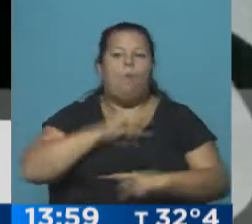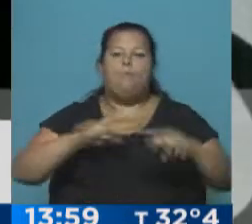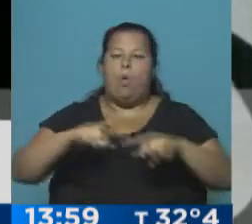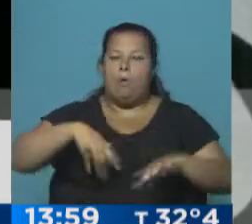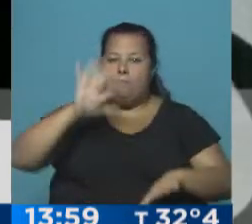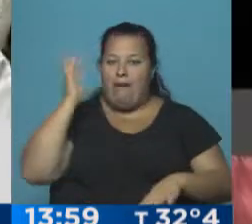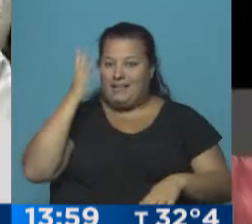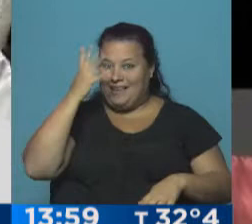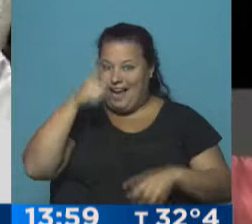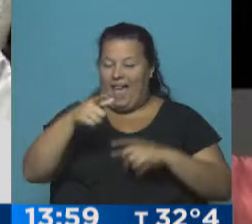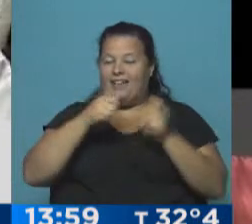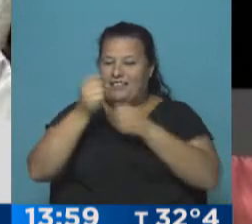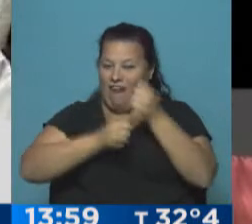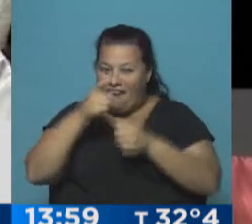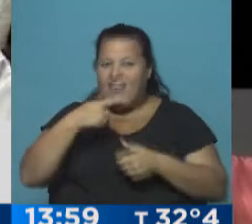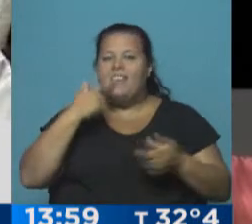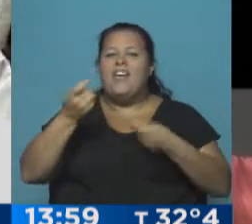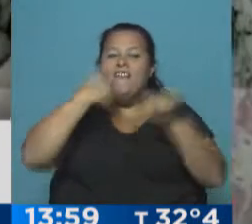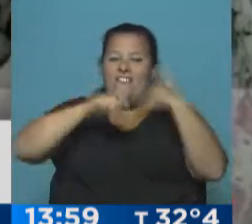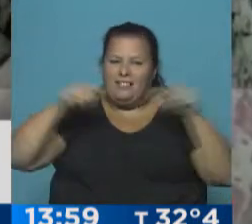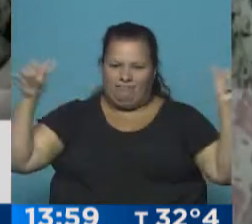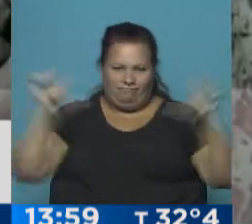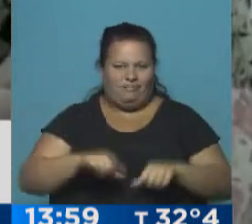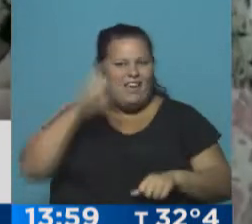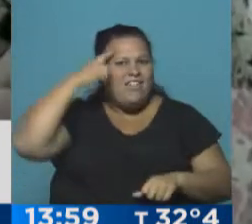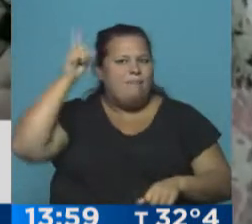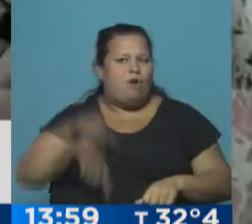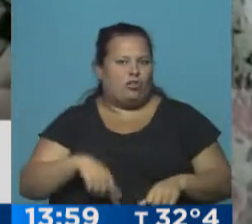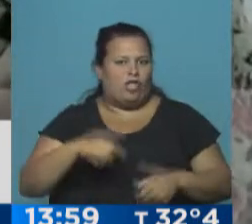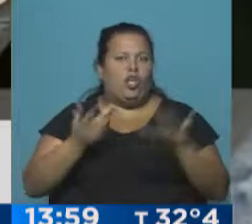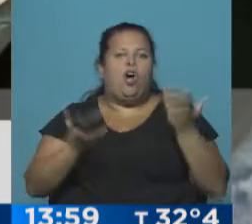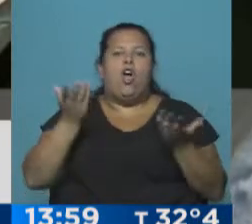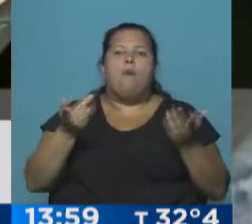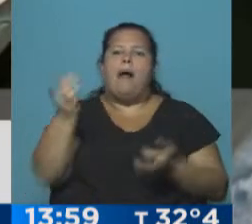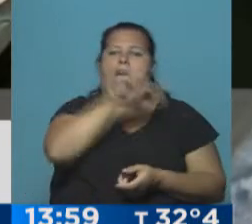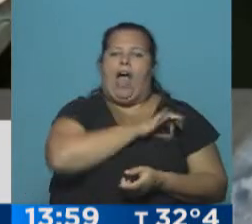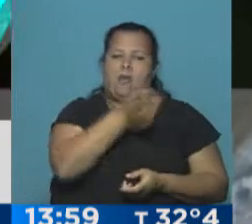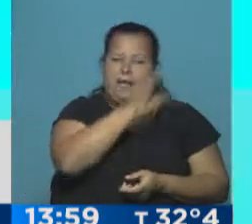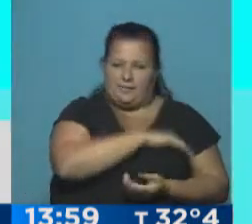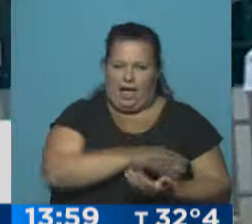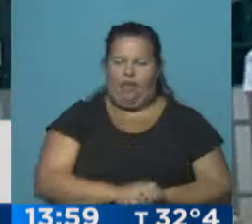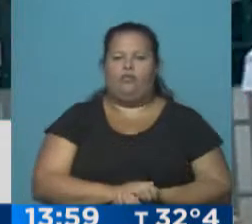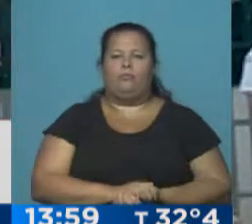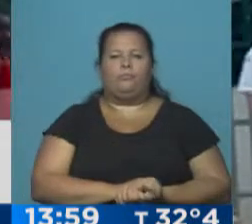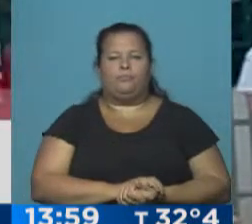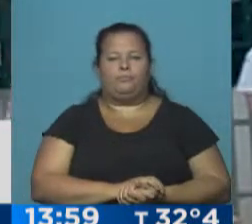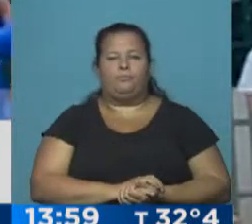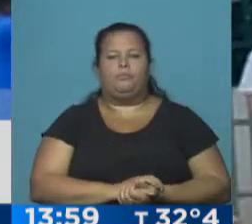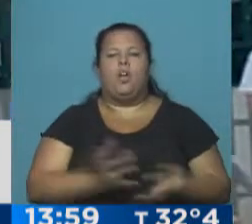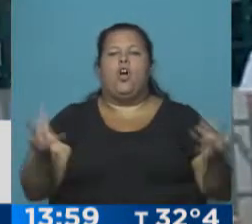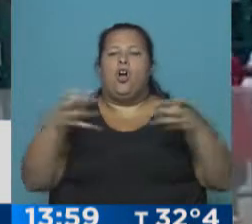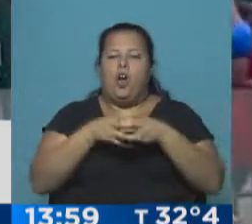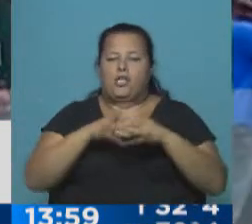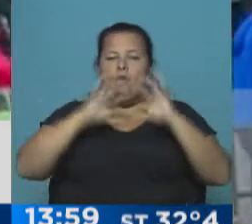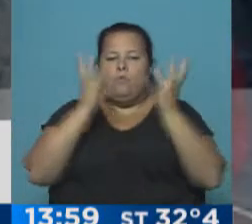de máscaras de carnaval señaló que las ventas cayeron a casi un 10% respecto al año anterior. La